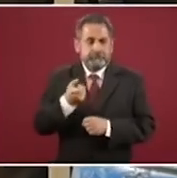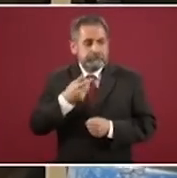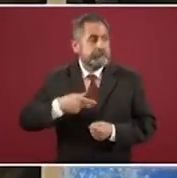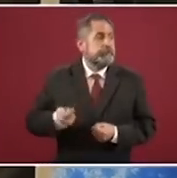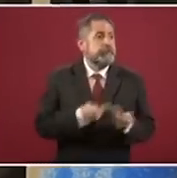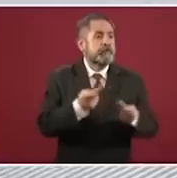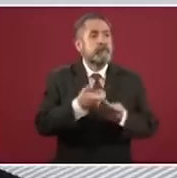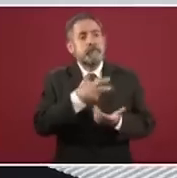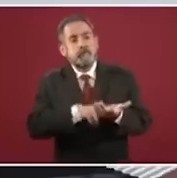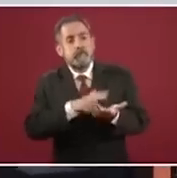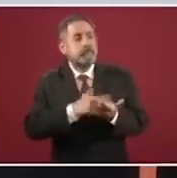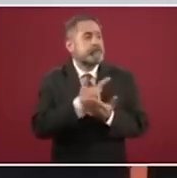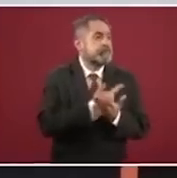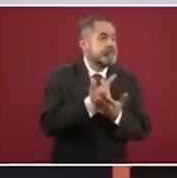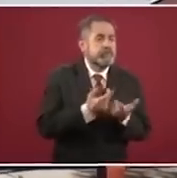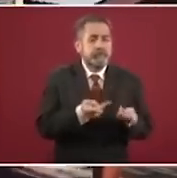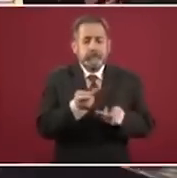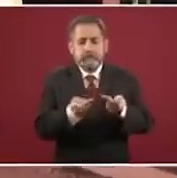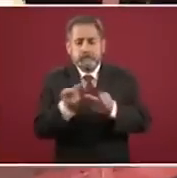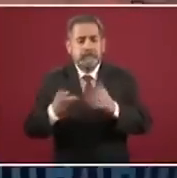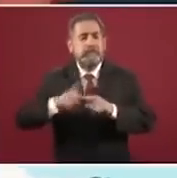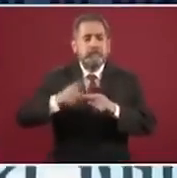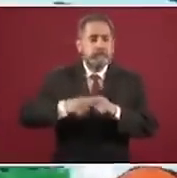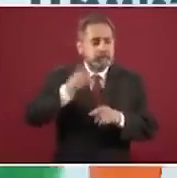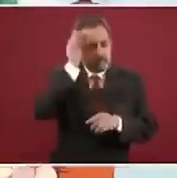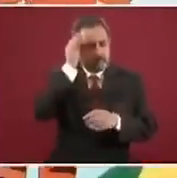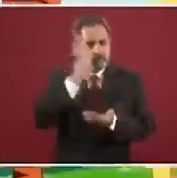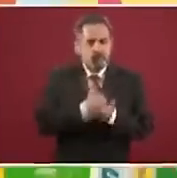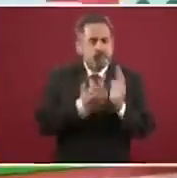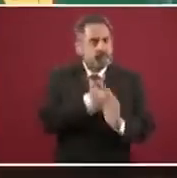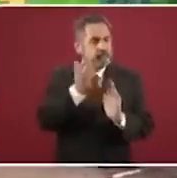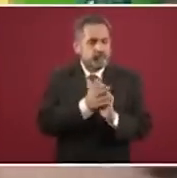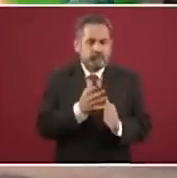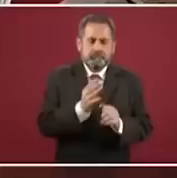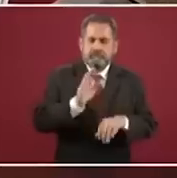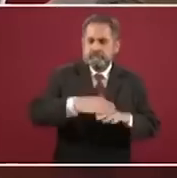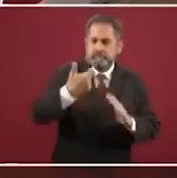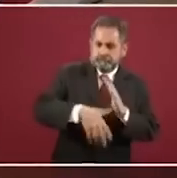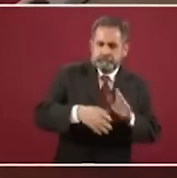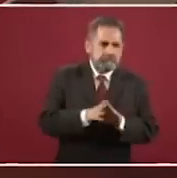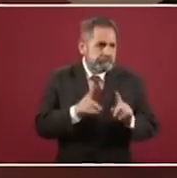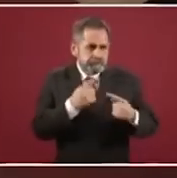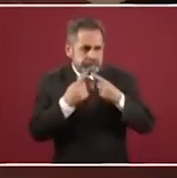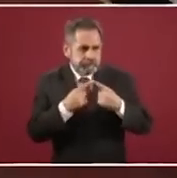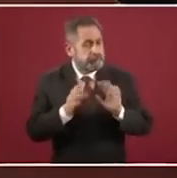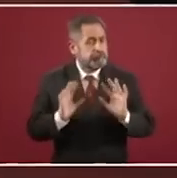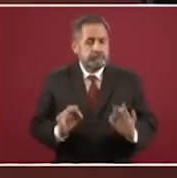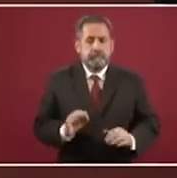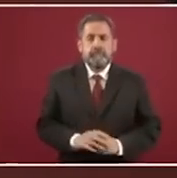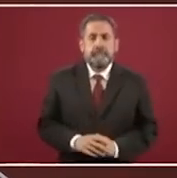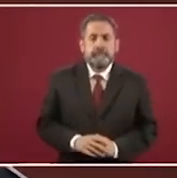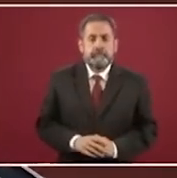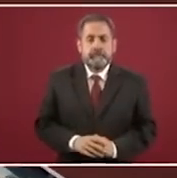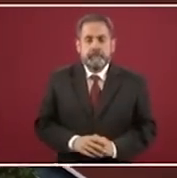buscar precios, buscar ahora sí que trabajadores que nos cobraron un poco económico, ¿no? Tenemos una cancha que